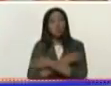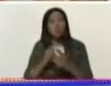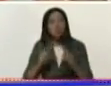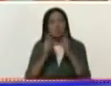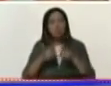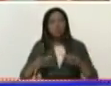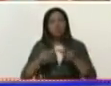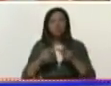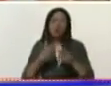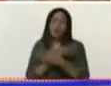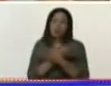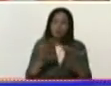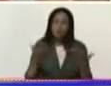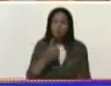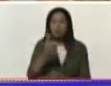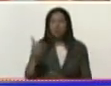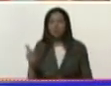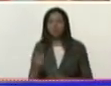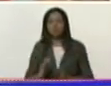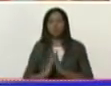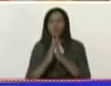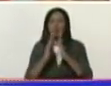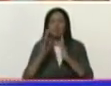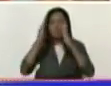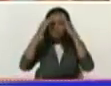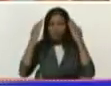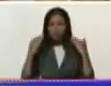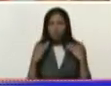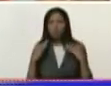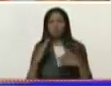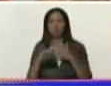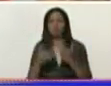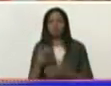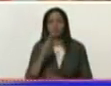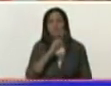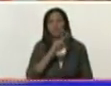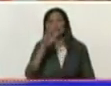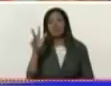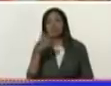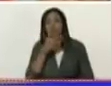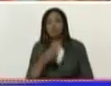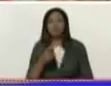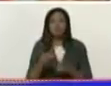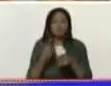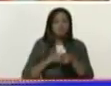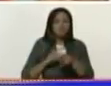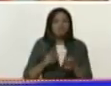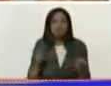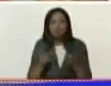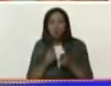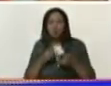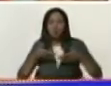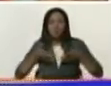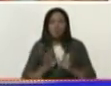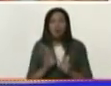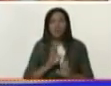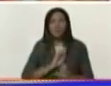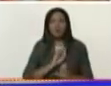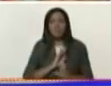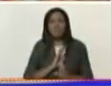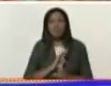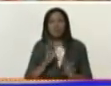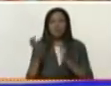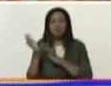Tuy, en San Francisco de Yare. Felices, hoy 23 de diciembre, a pocas horas del nacimiento del Niño